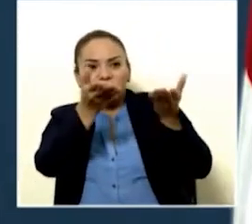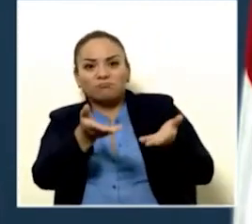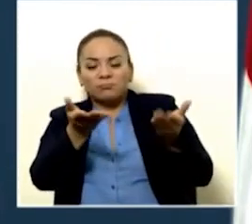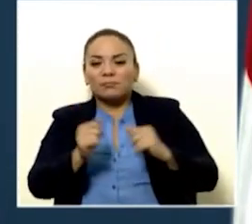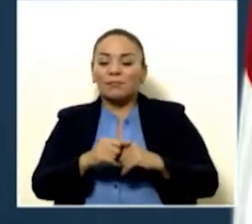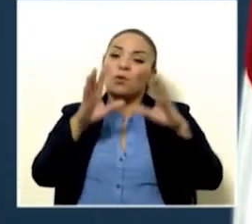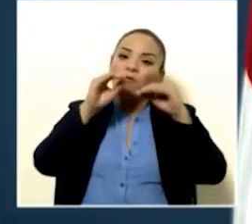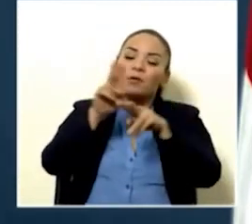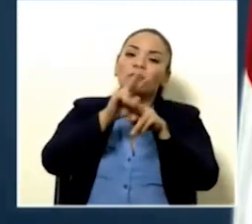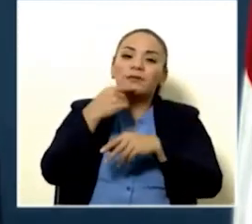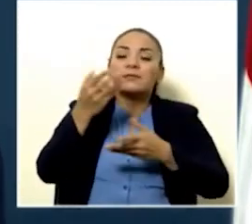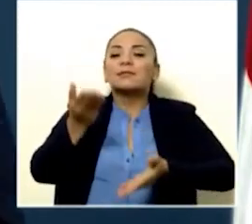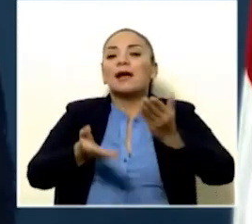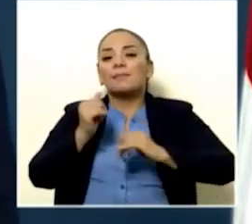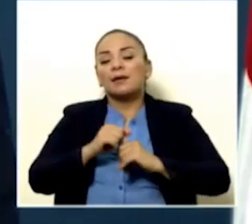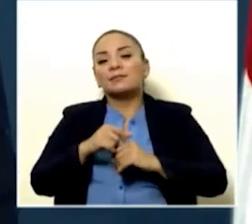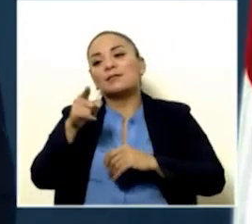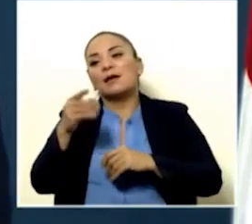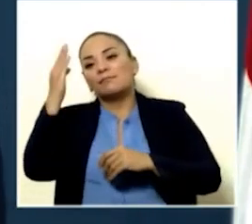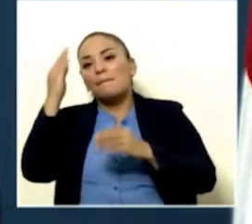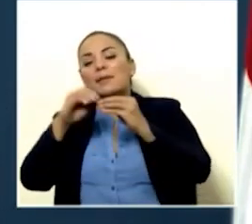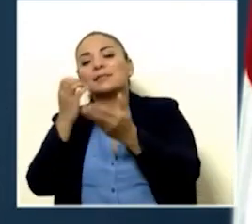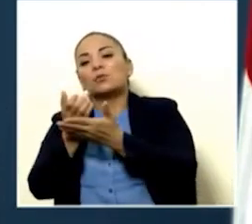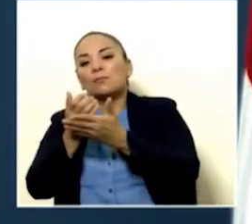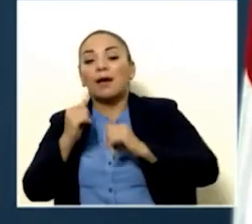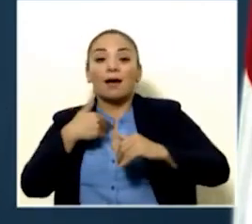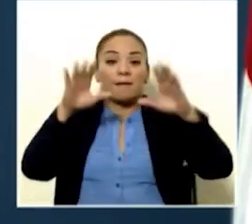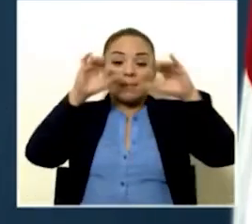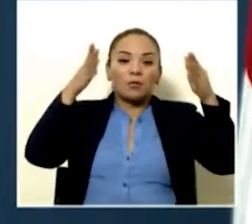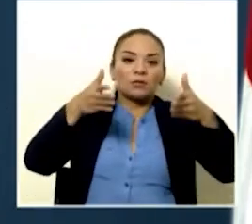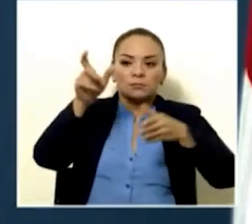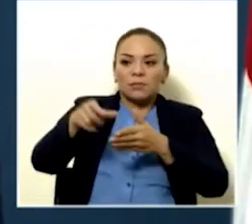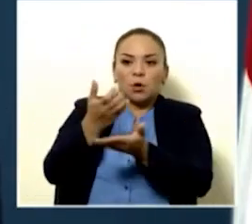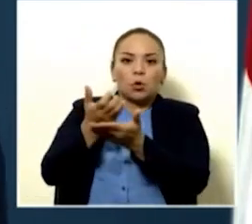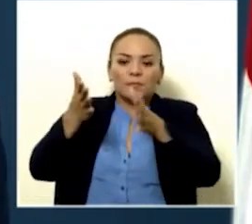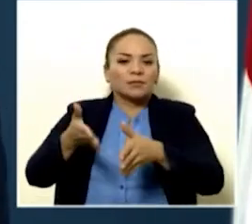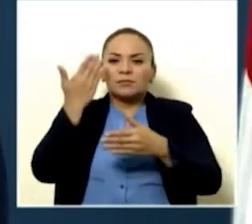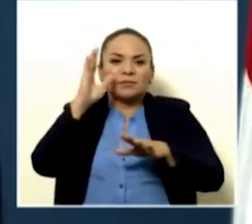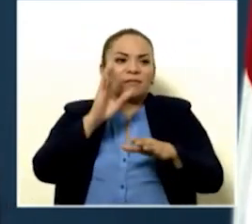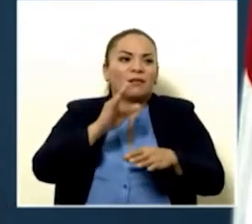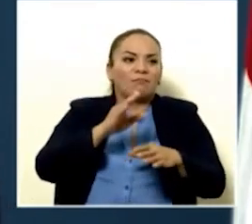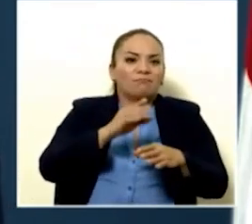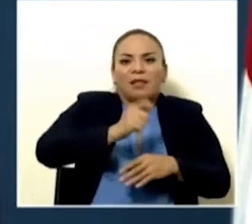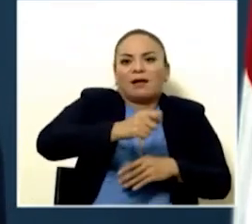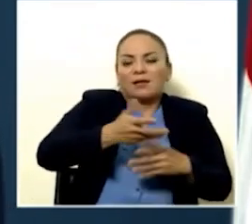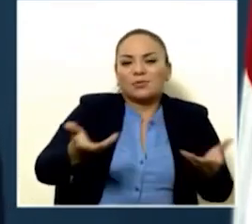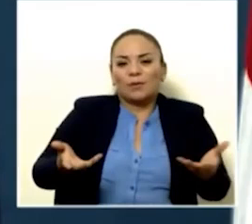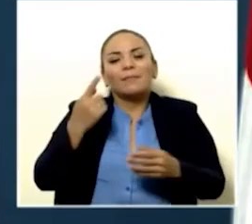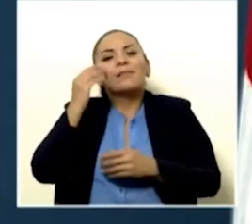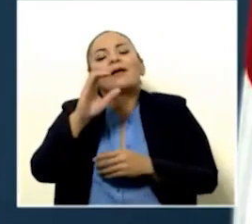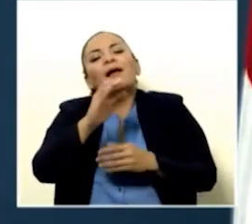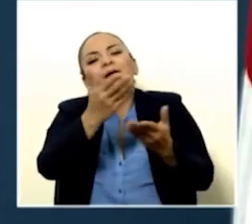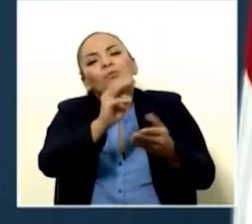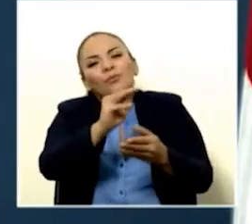diga, de ahí, tal vez pudo haber sabido más de economía, de ahí embajadores que son economistas que no saben de derecho. Don Carlos, debe